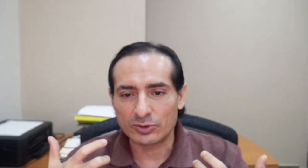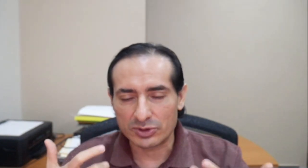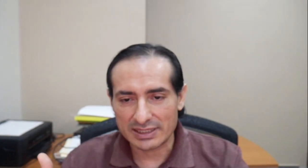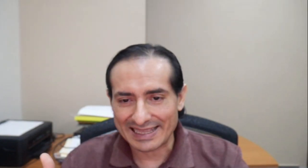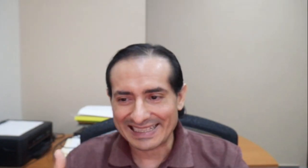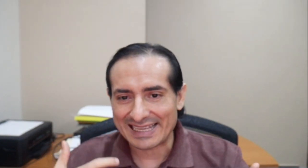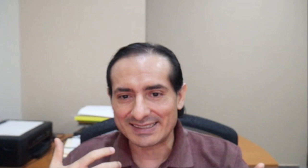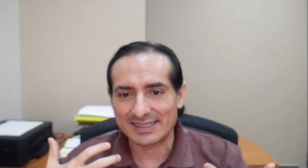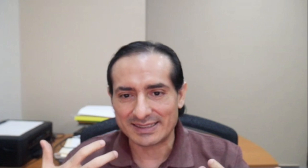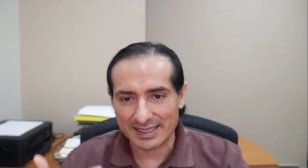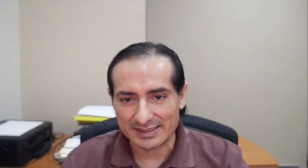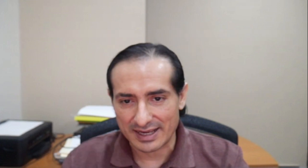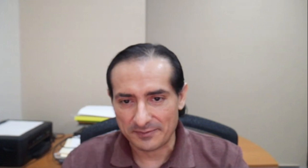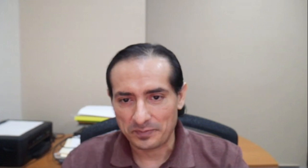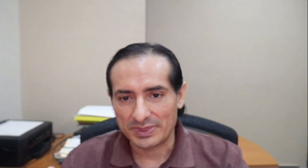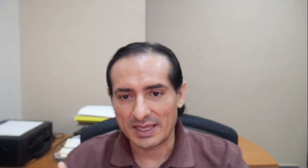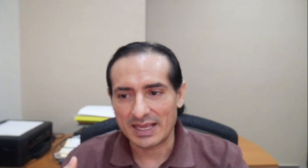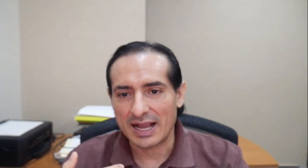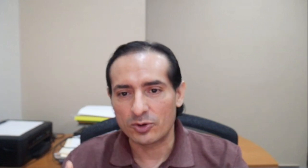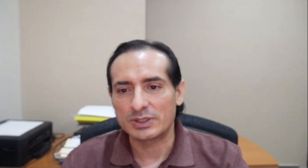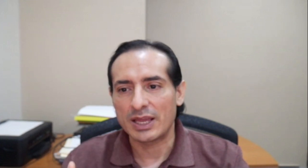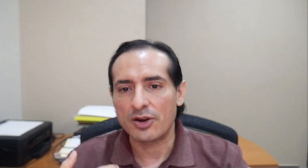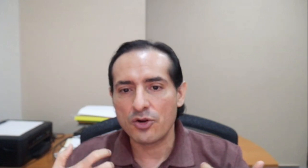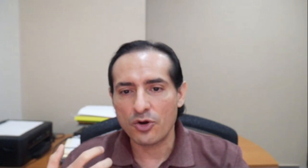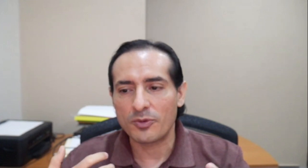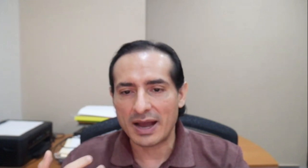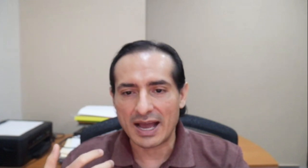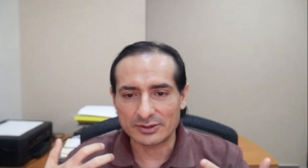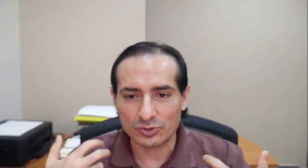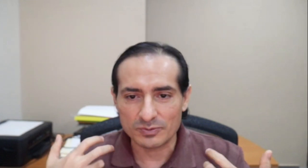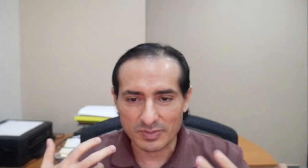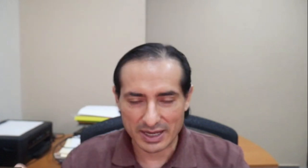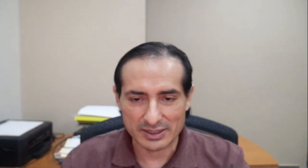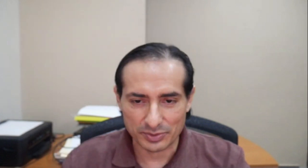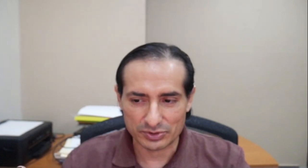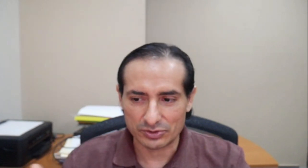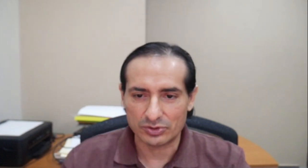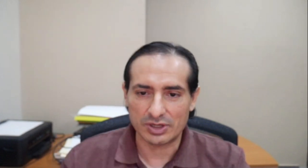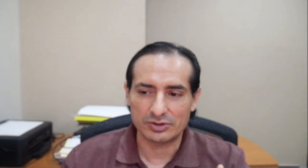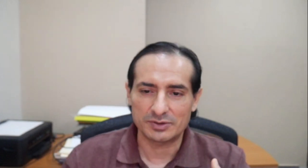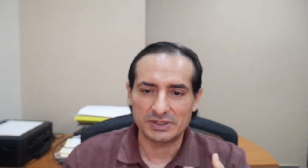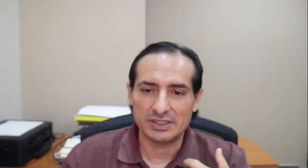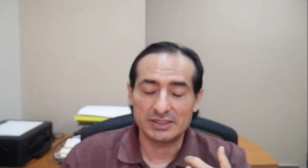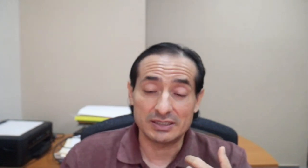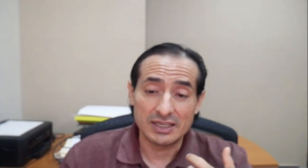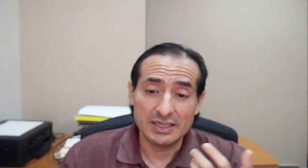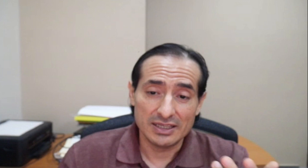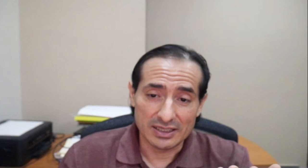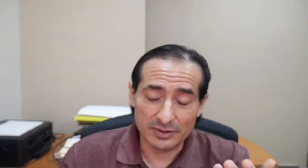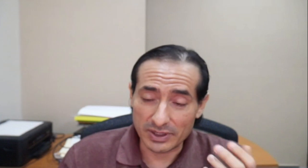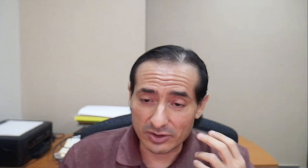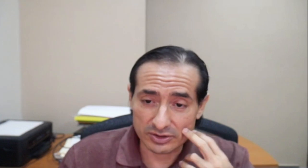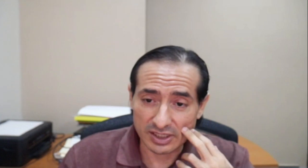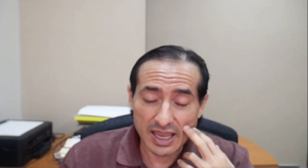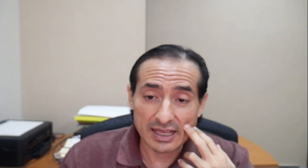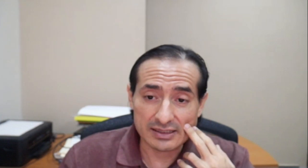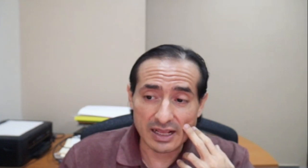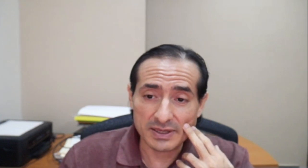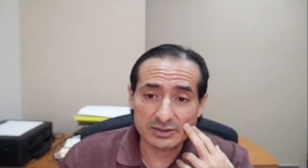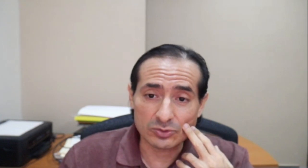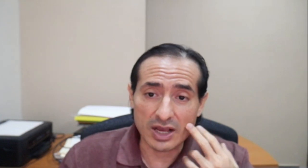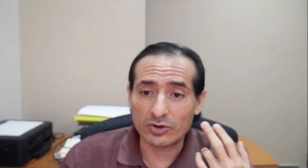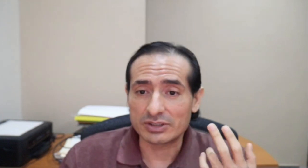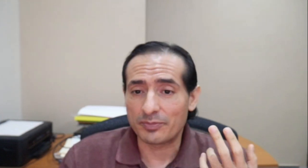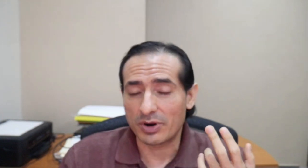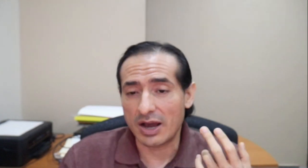la seguridad, la certeza de que la Corte no va a tumbar el proceso contra los expresidentes. Y bueno, sería tal